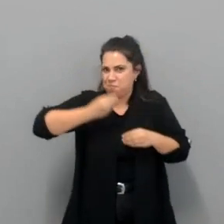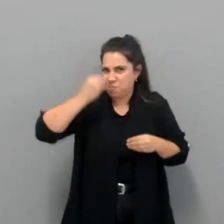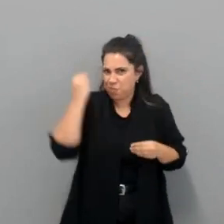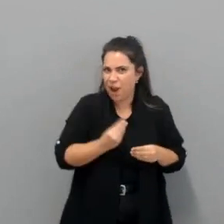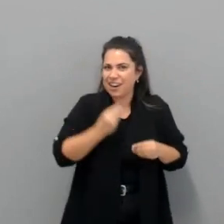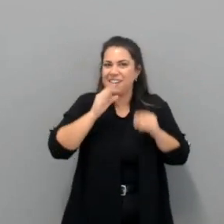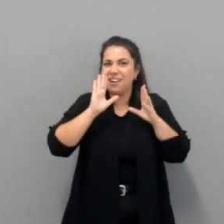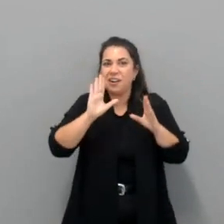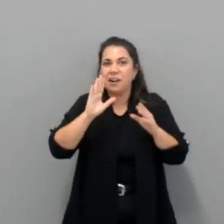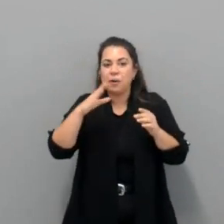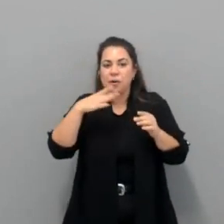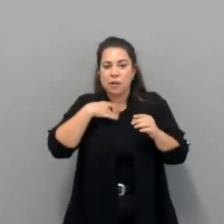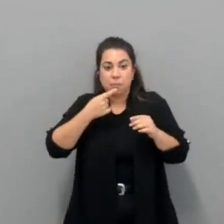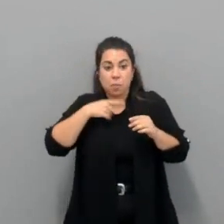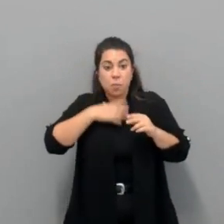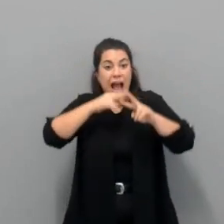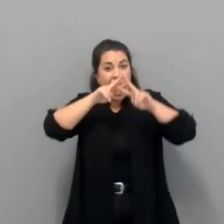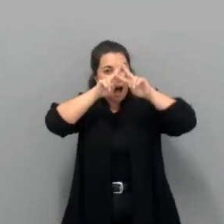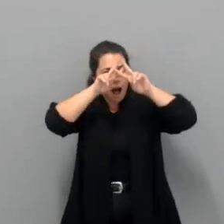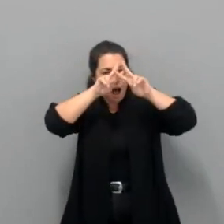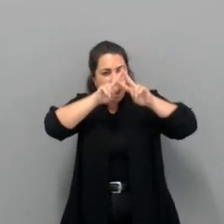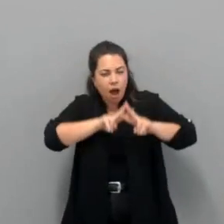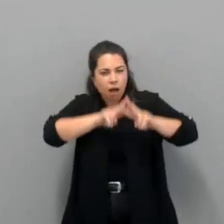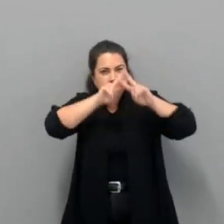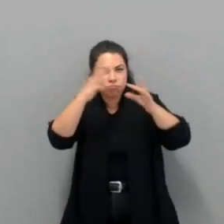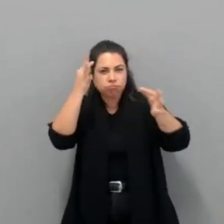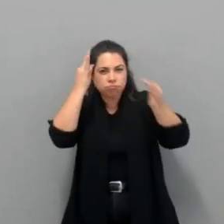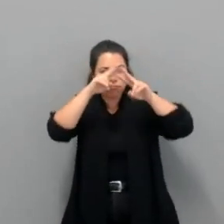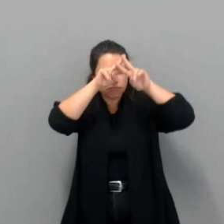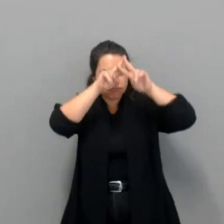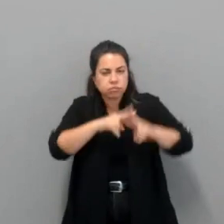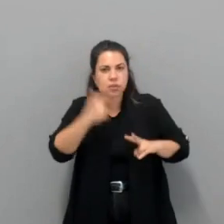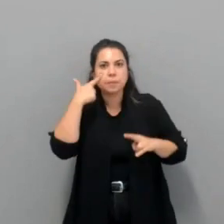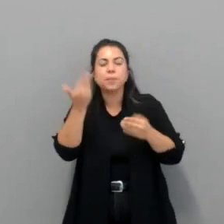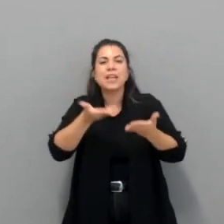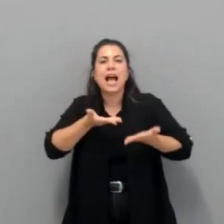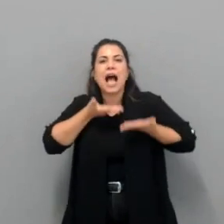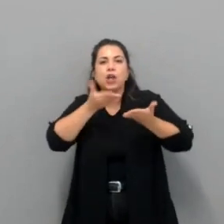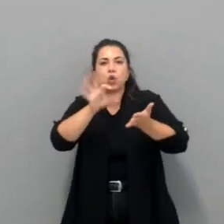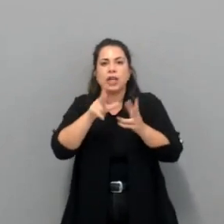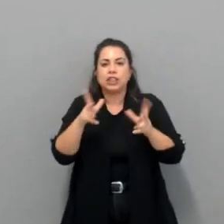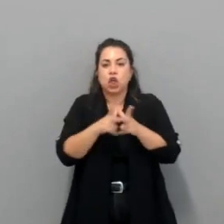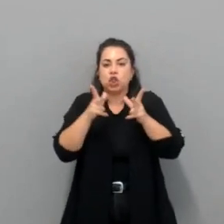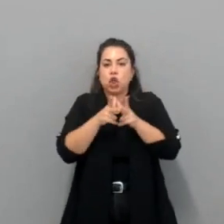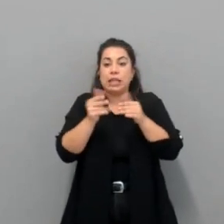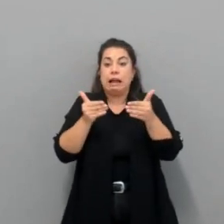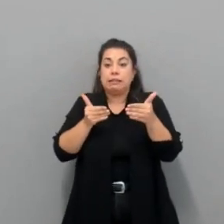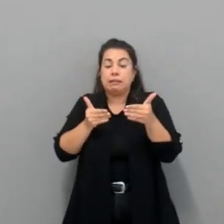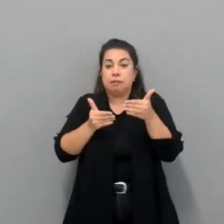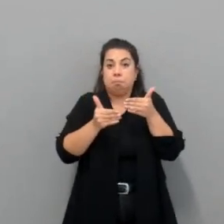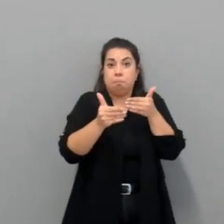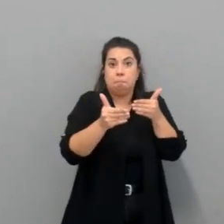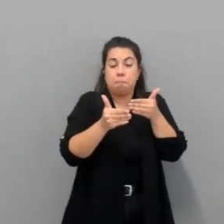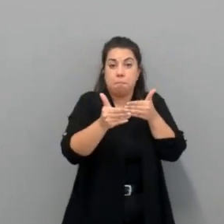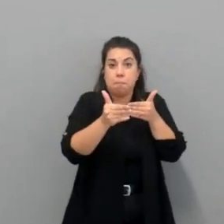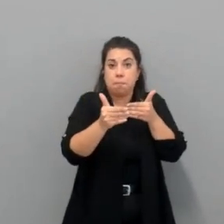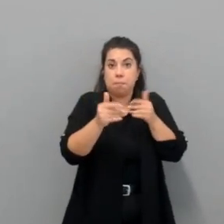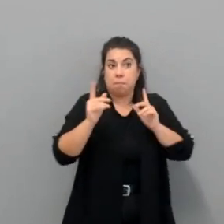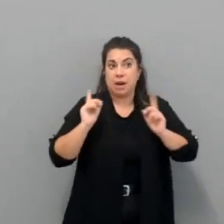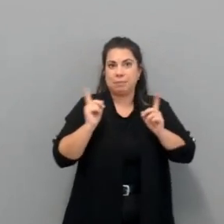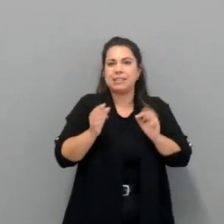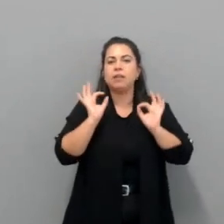poder analizar con detenimiento todas las ayudas sociales previstas para menores